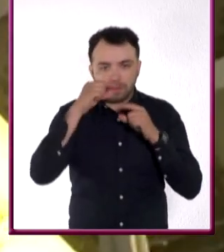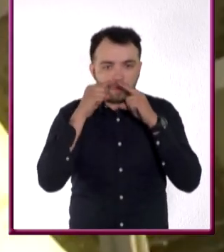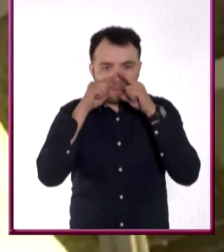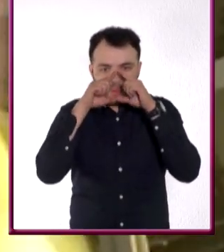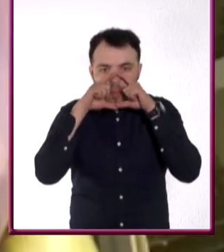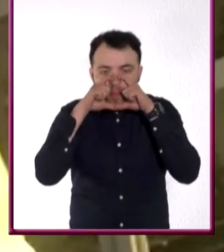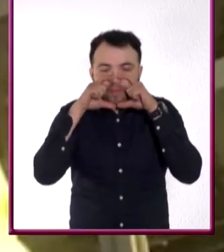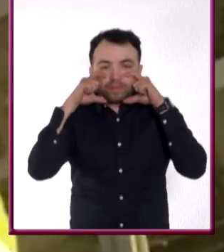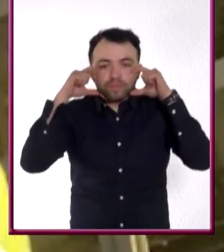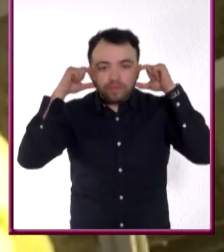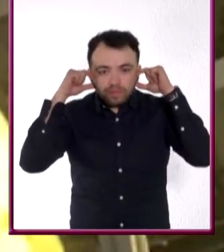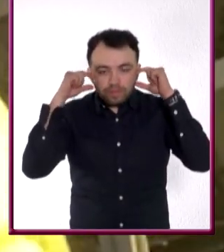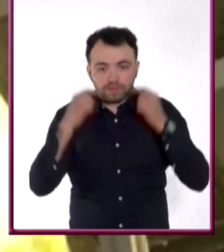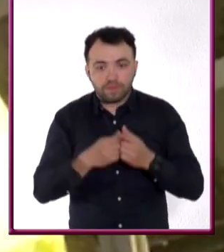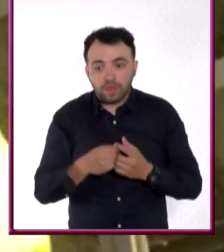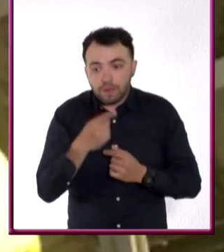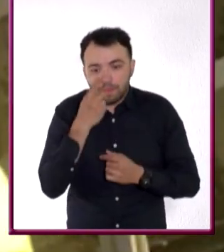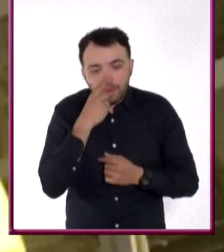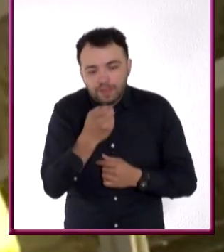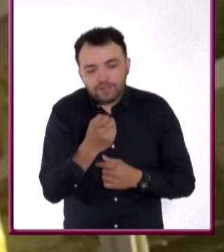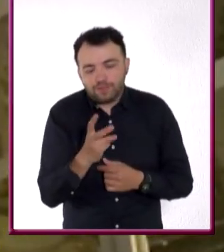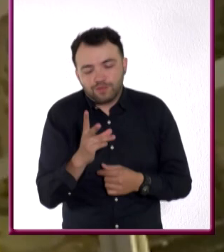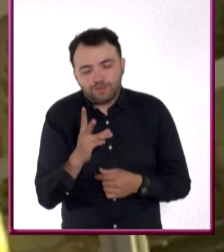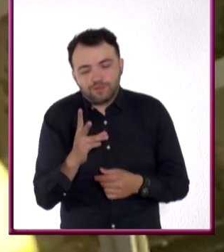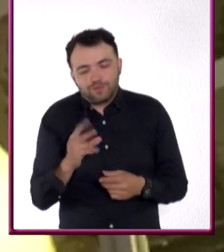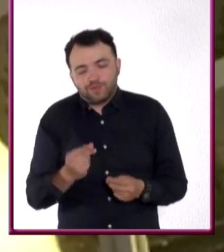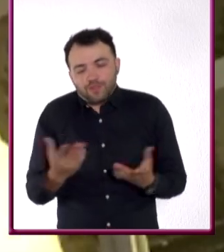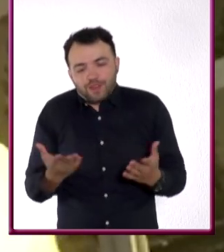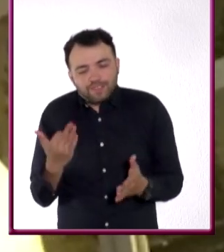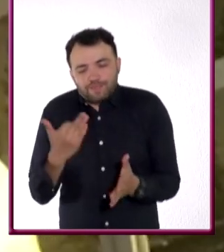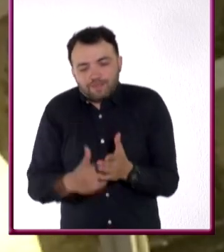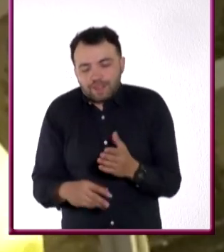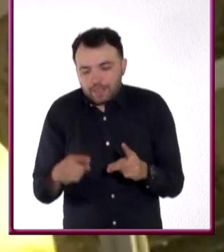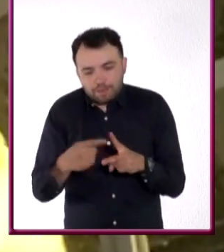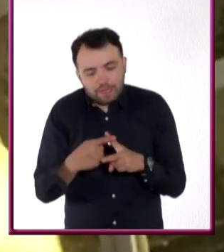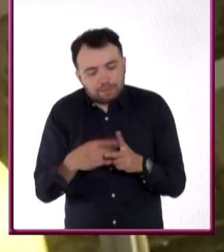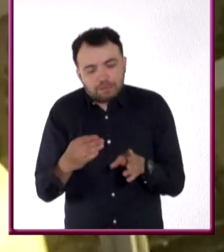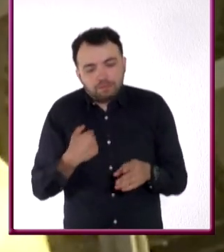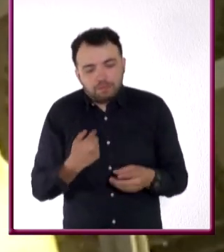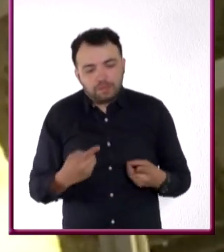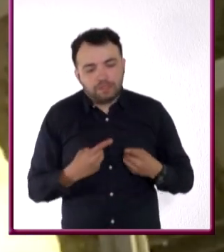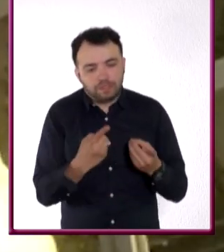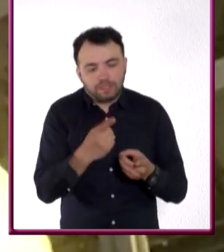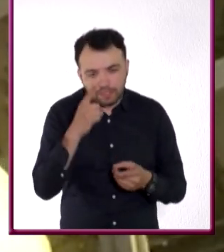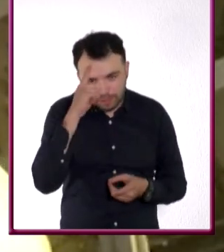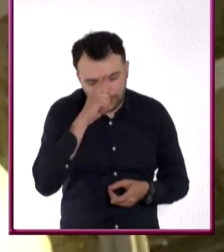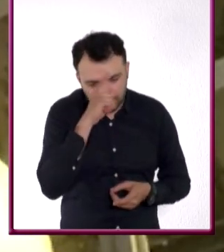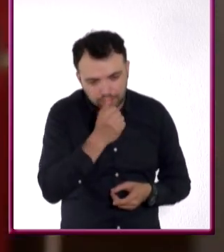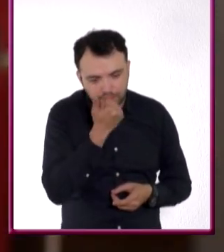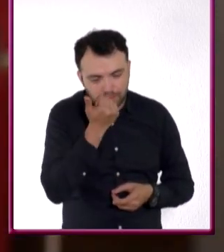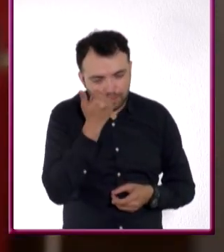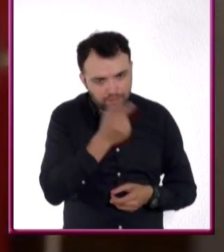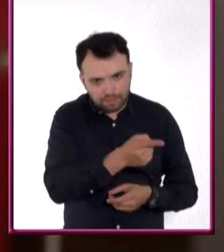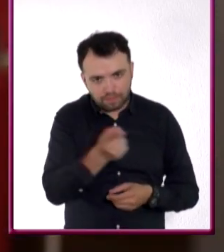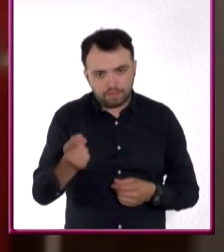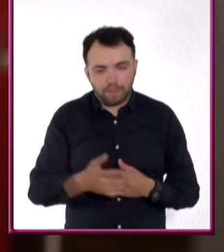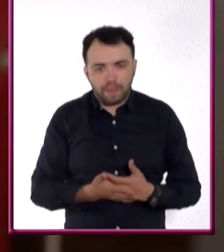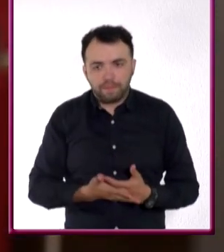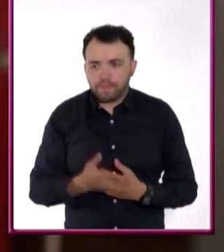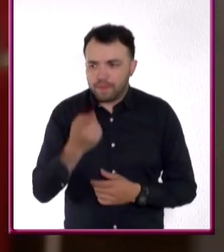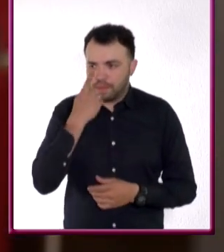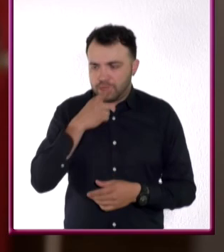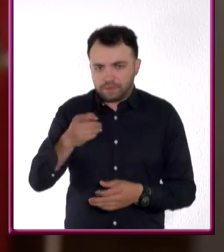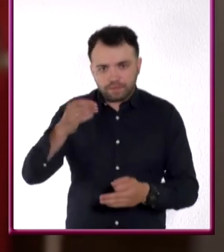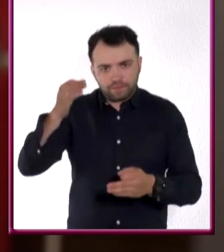nariz. En realidad para eso no hacen falta las matemáticas, ¿no? Pero sí es la recomendación que haría. Y ya para terminar